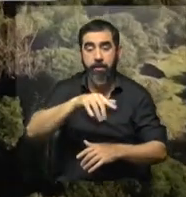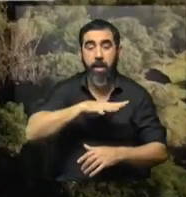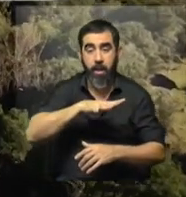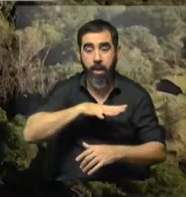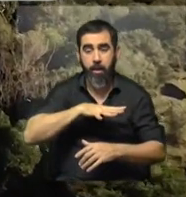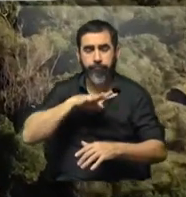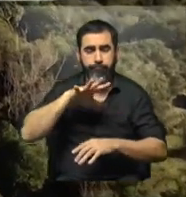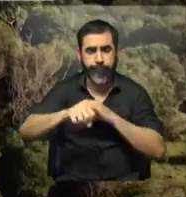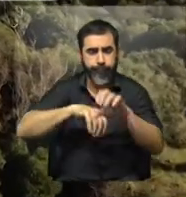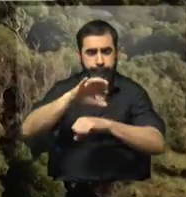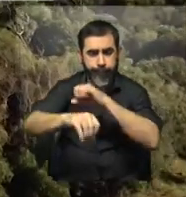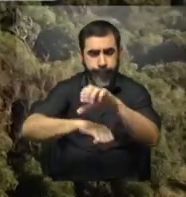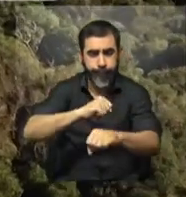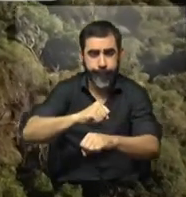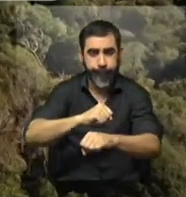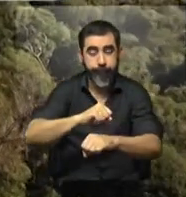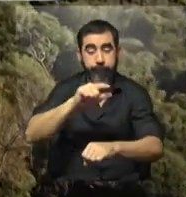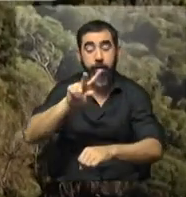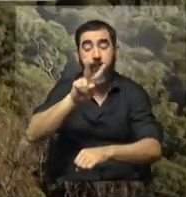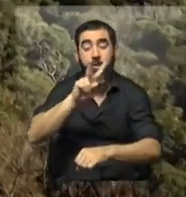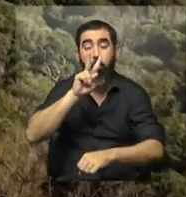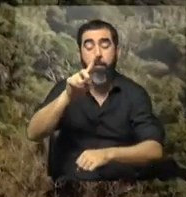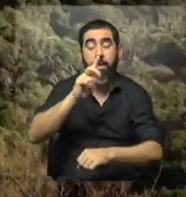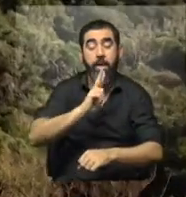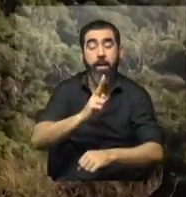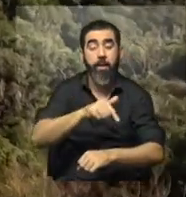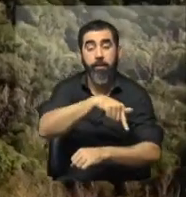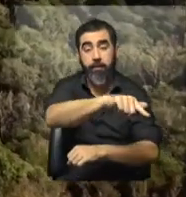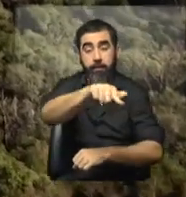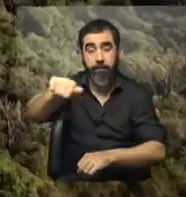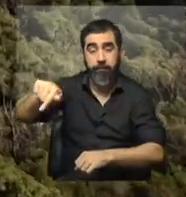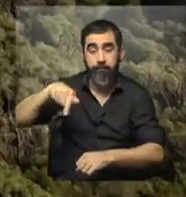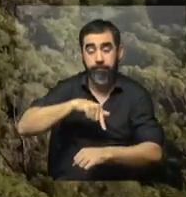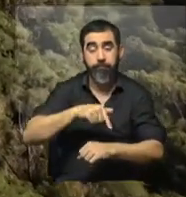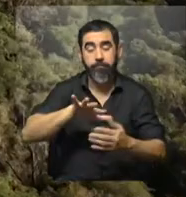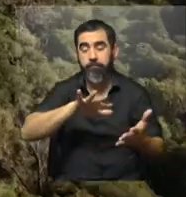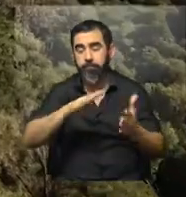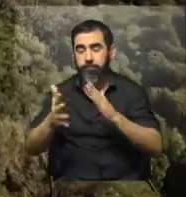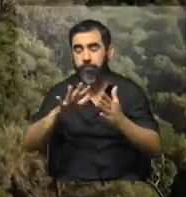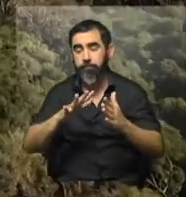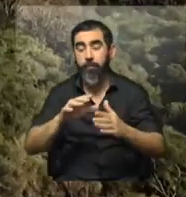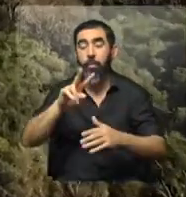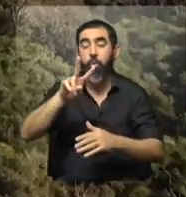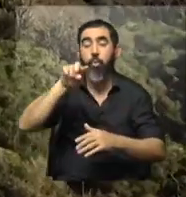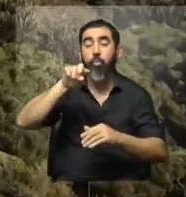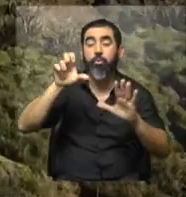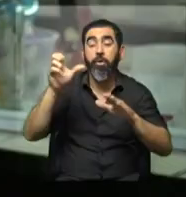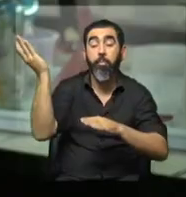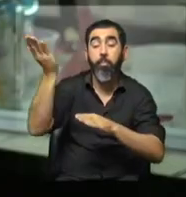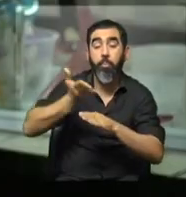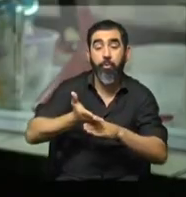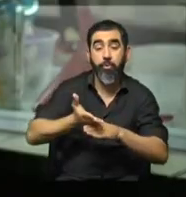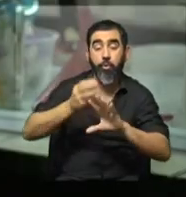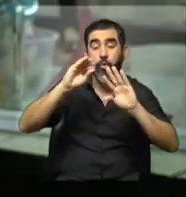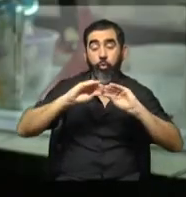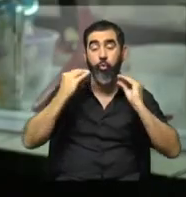altamente invadidas. Estas 22.000 hectáreas estarían representando aproximadamente el 2,6% del